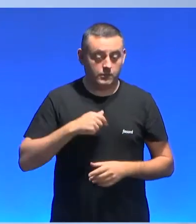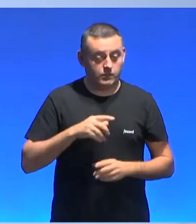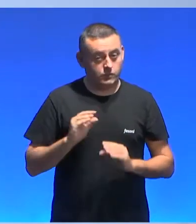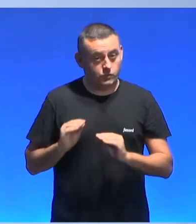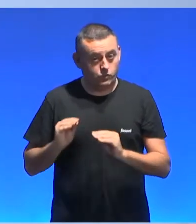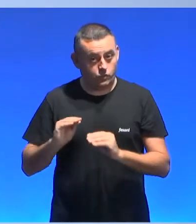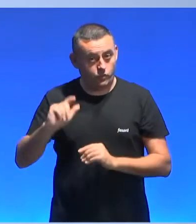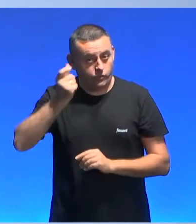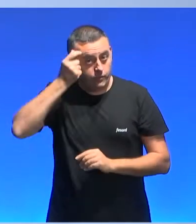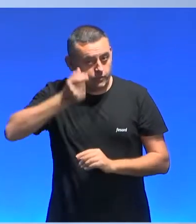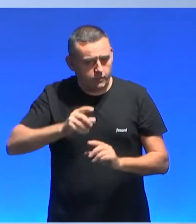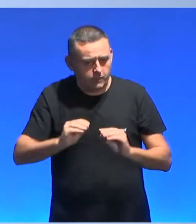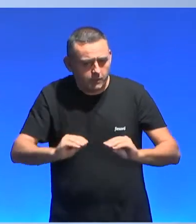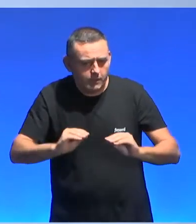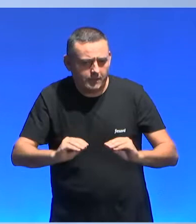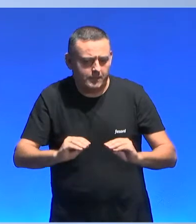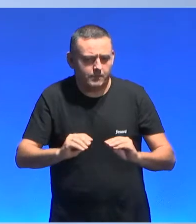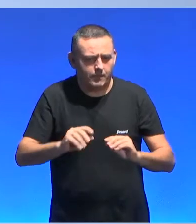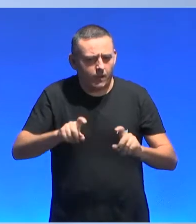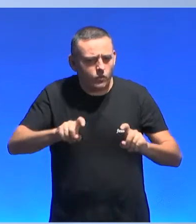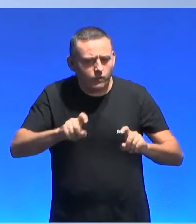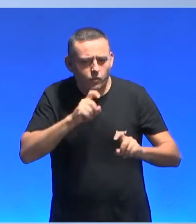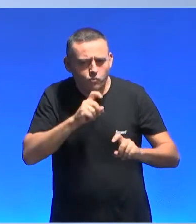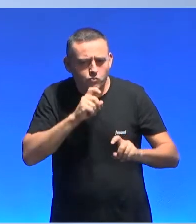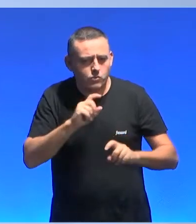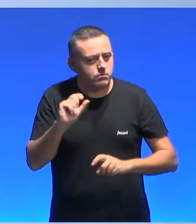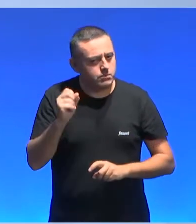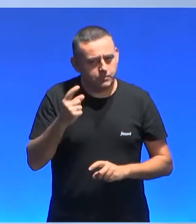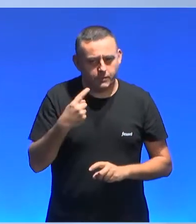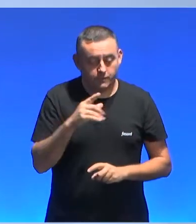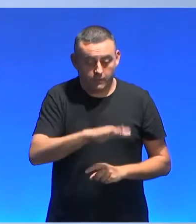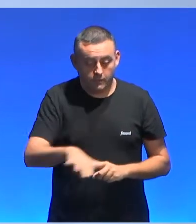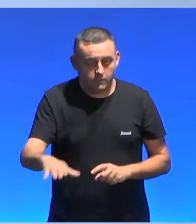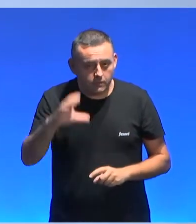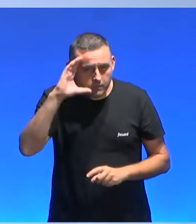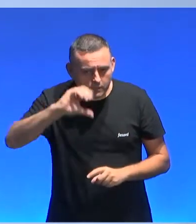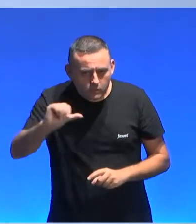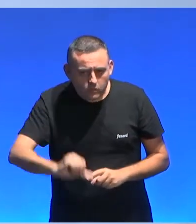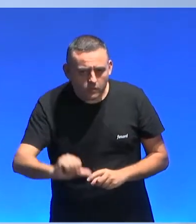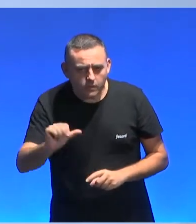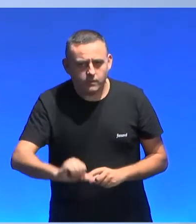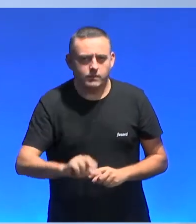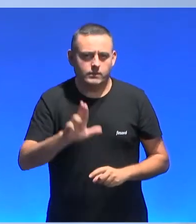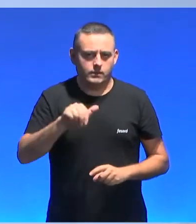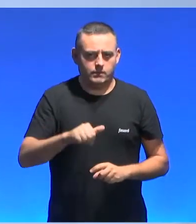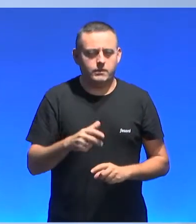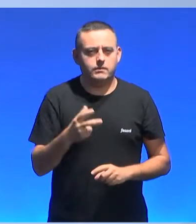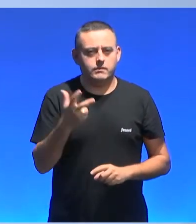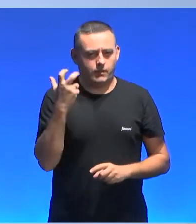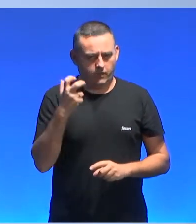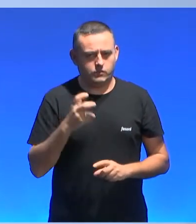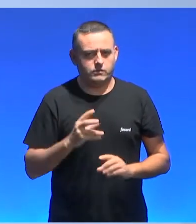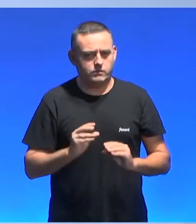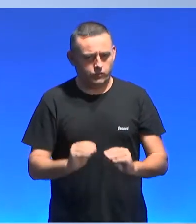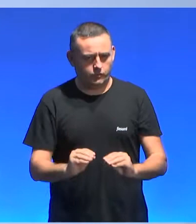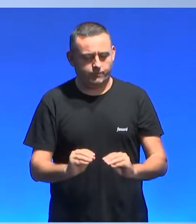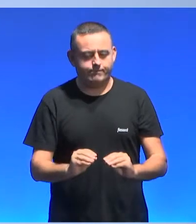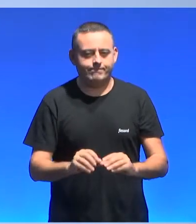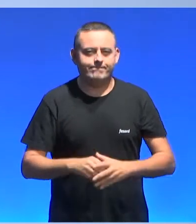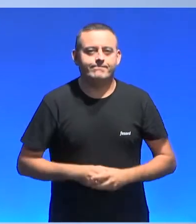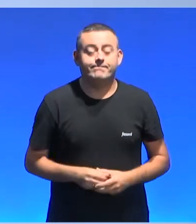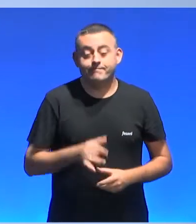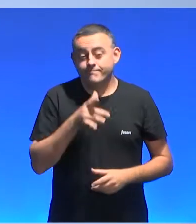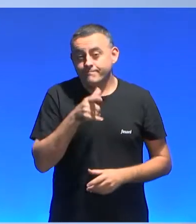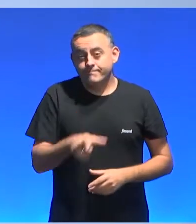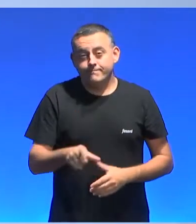educación basado en el respeto y la escucha de los mismos y en el valor de su participación. Entre sus obras, yo no voy a